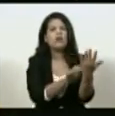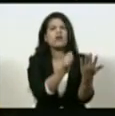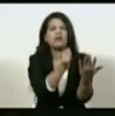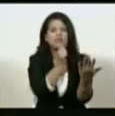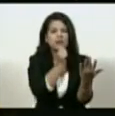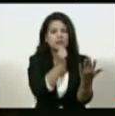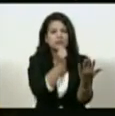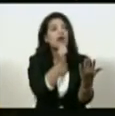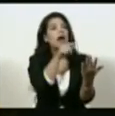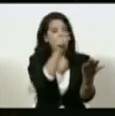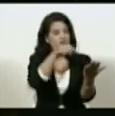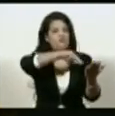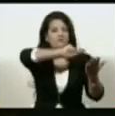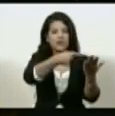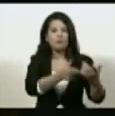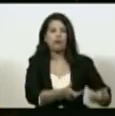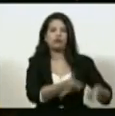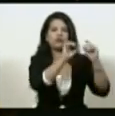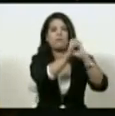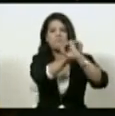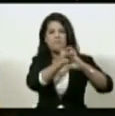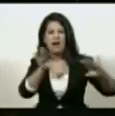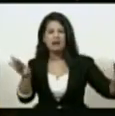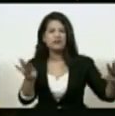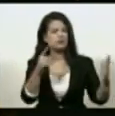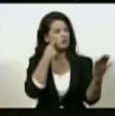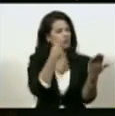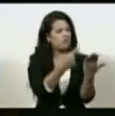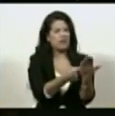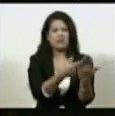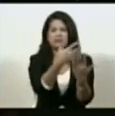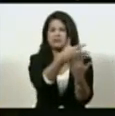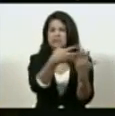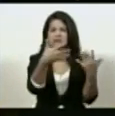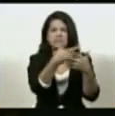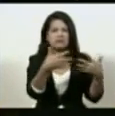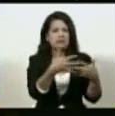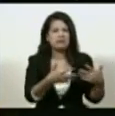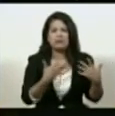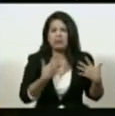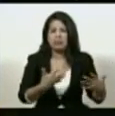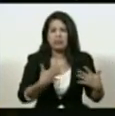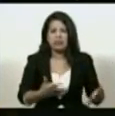un comunicado de tanta pobreza conceptual y moral.